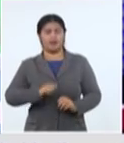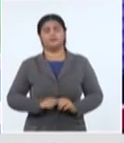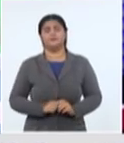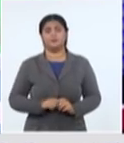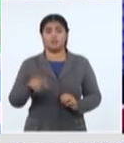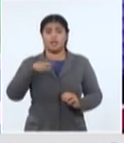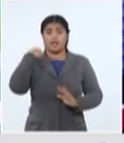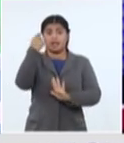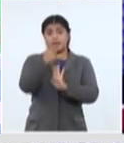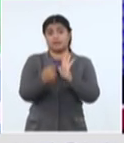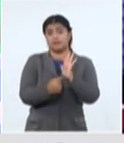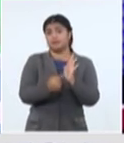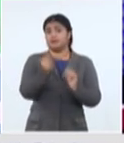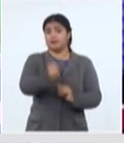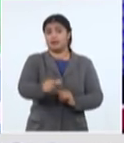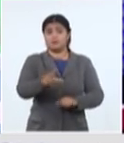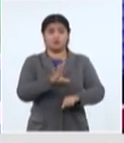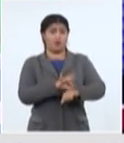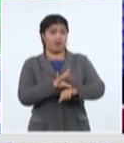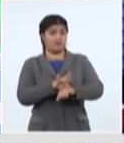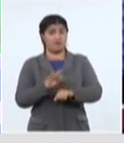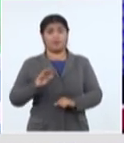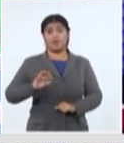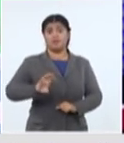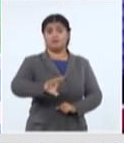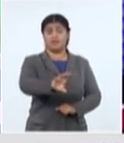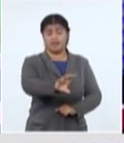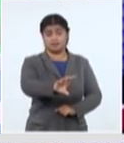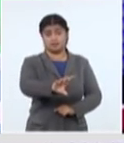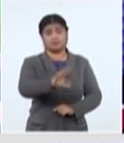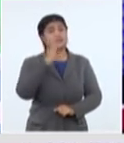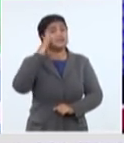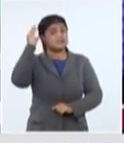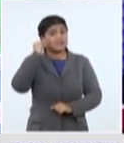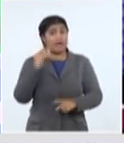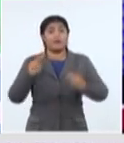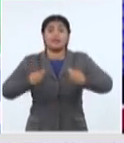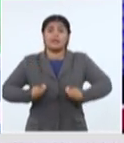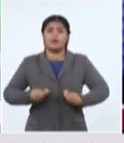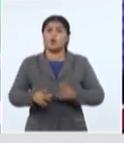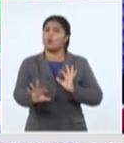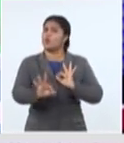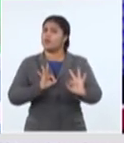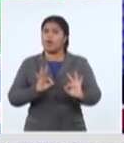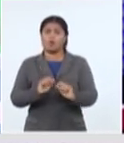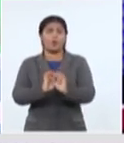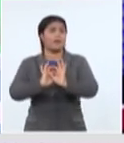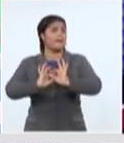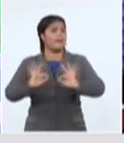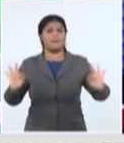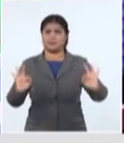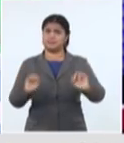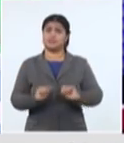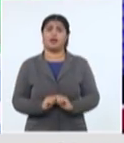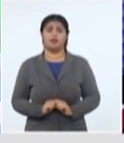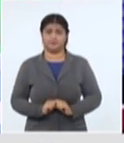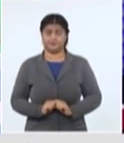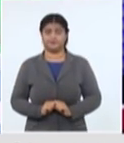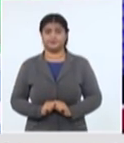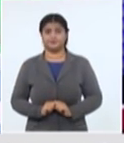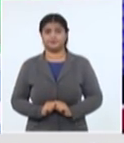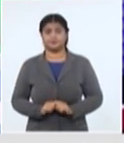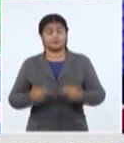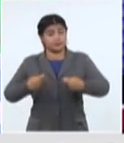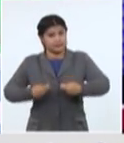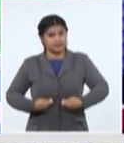le pone la enfermedad. Hay personas donde el autocuidado no ocupa un lugar